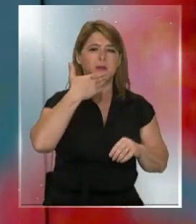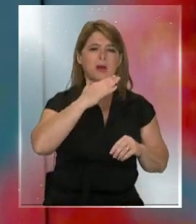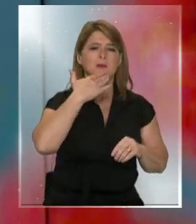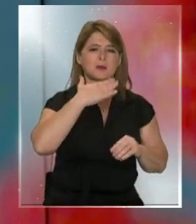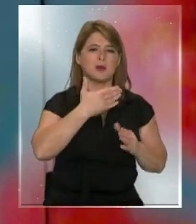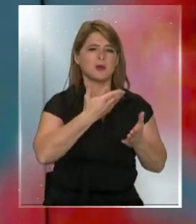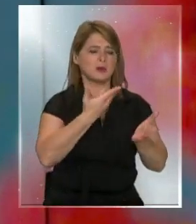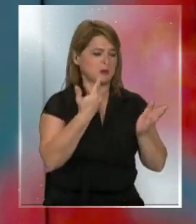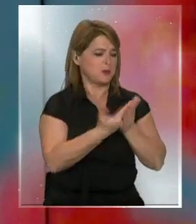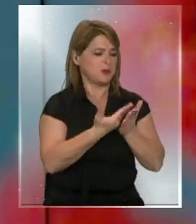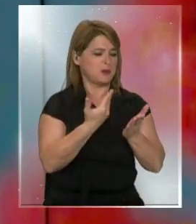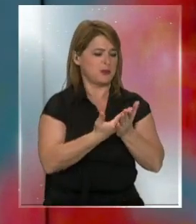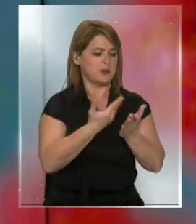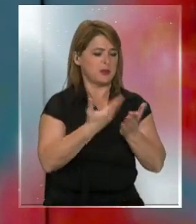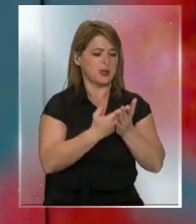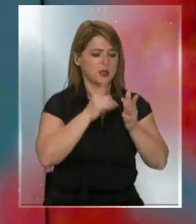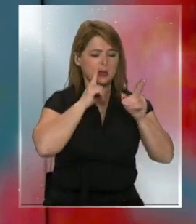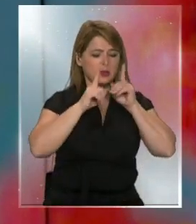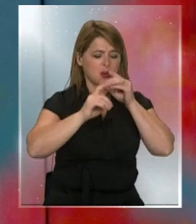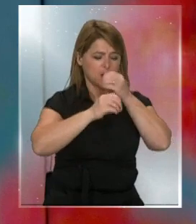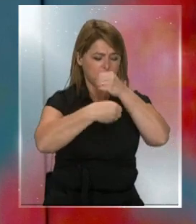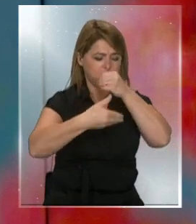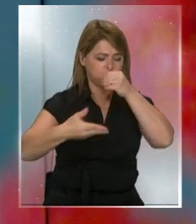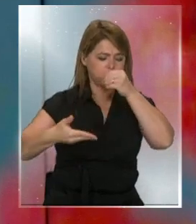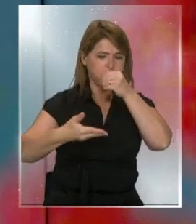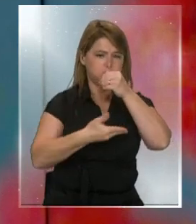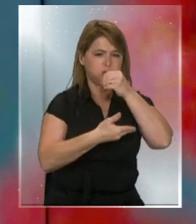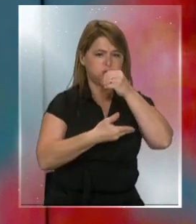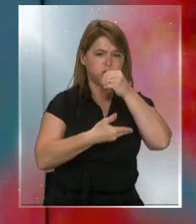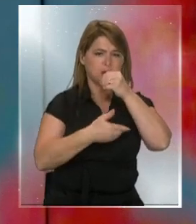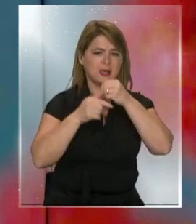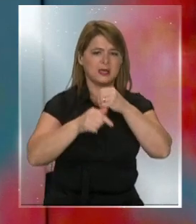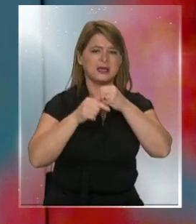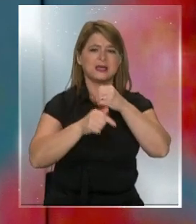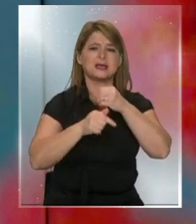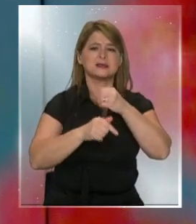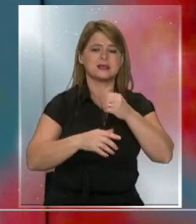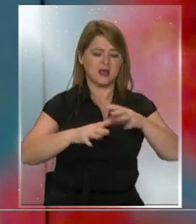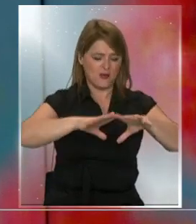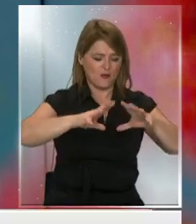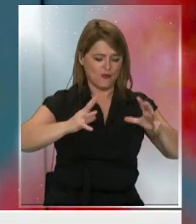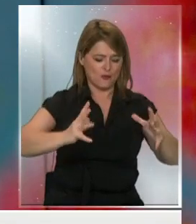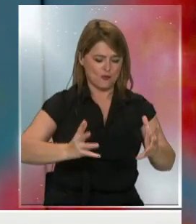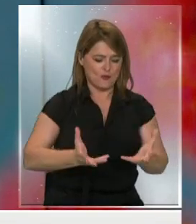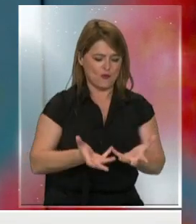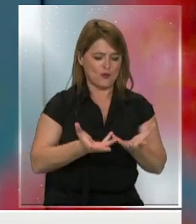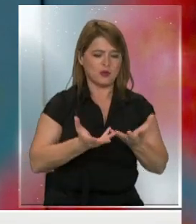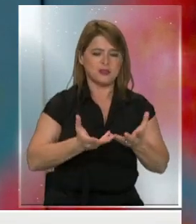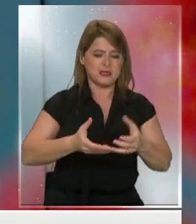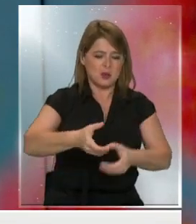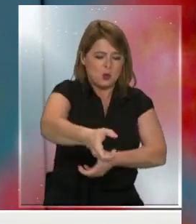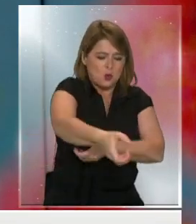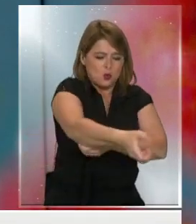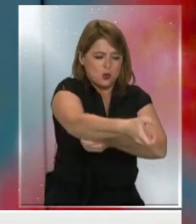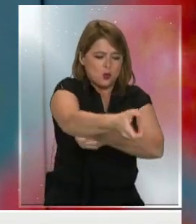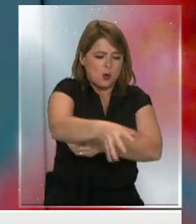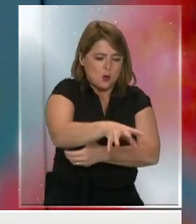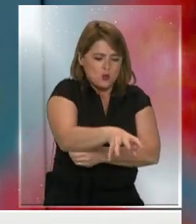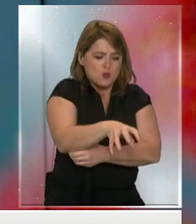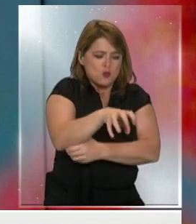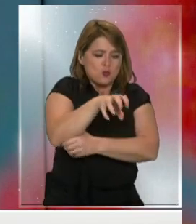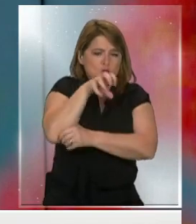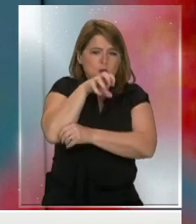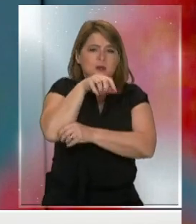un estudio en la Universidad de Cambridge, es con la bolsa de la aspiradora. ¿Ya? La máquina de aspirar, esa